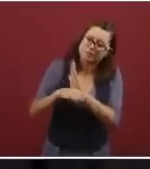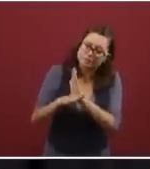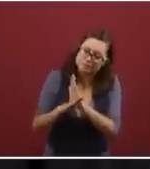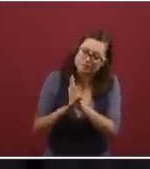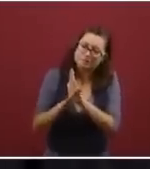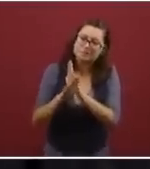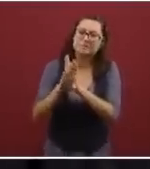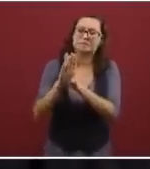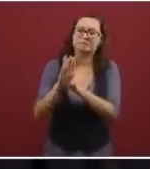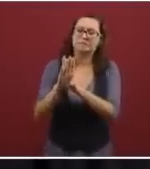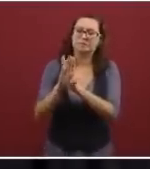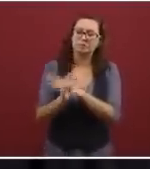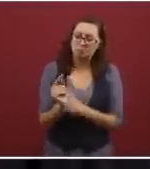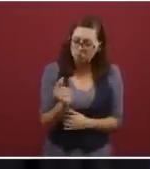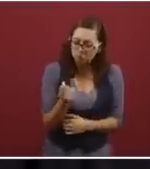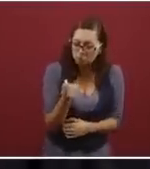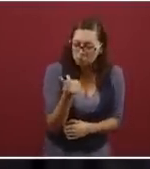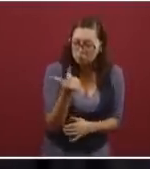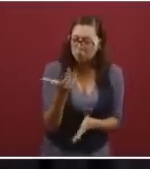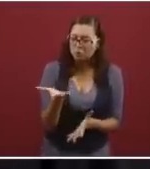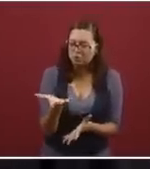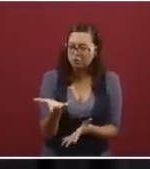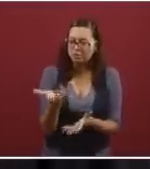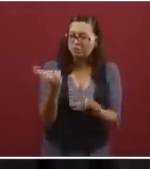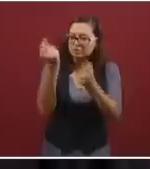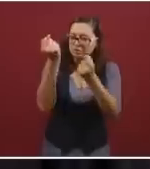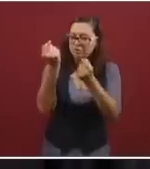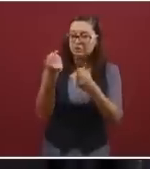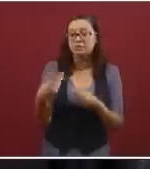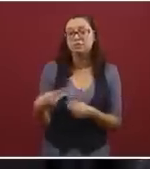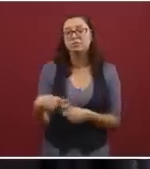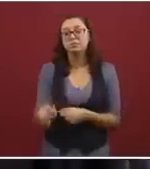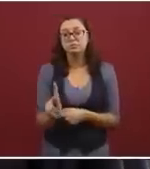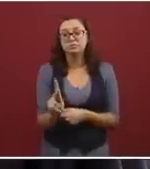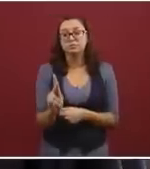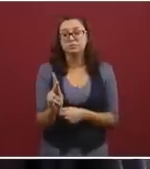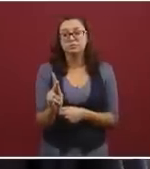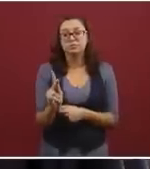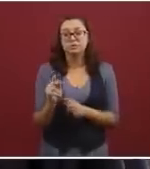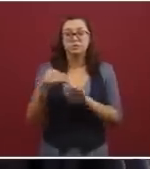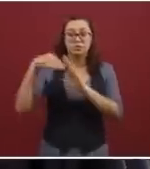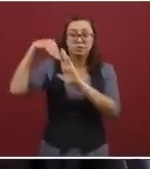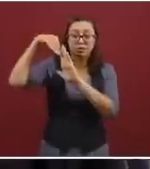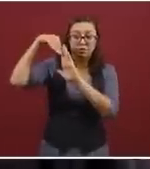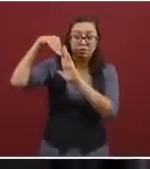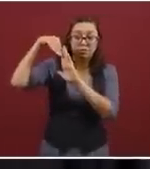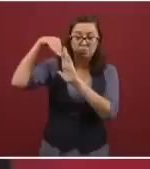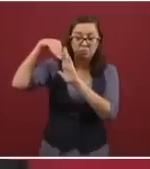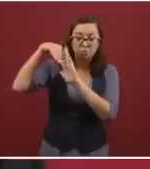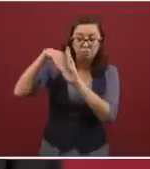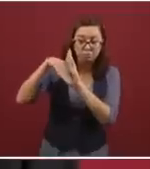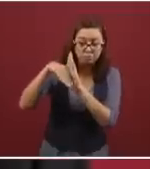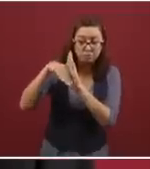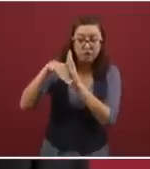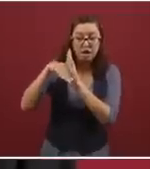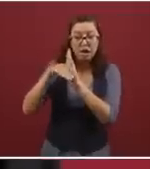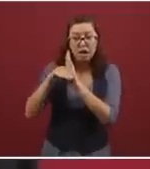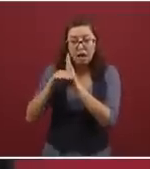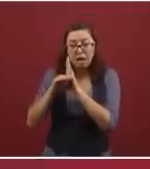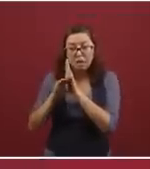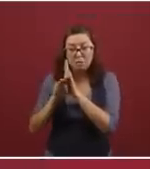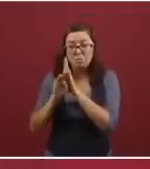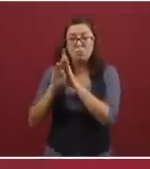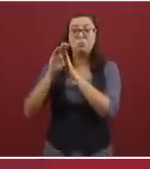Pero como hubo un tropiezo, para llamarlo de alguna